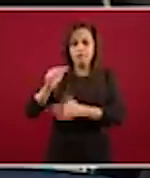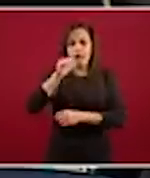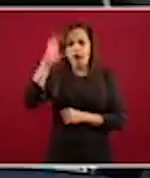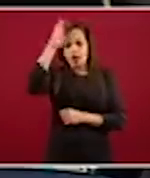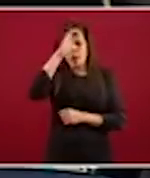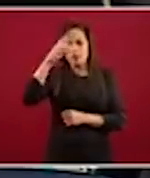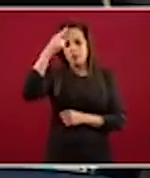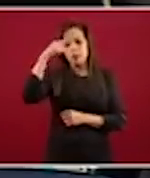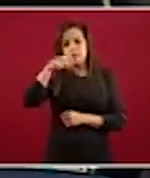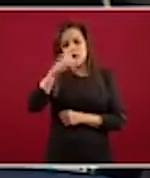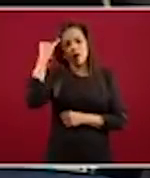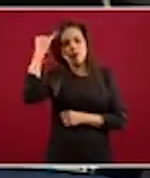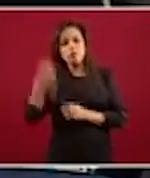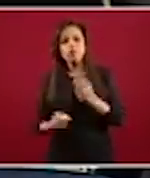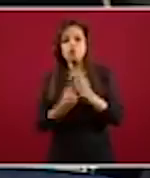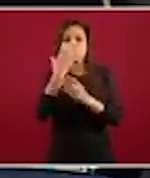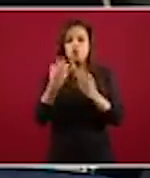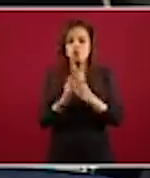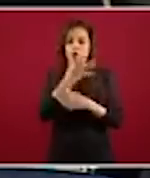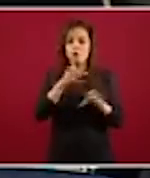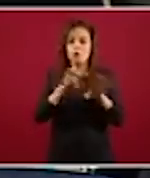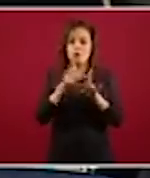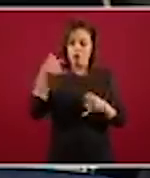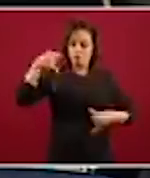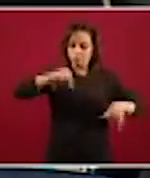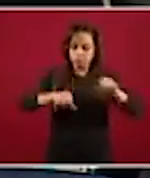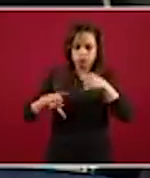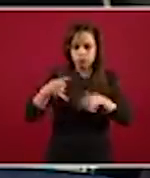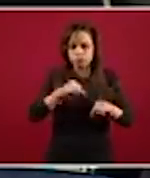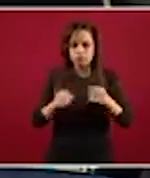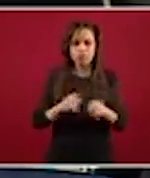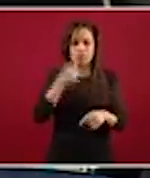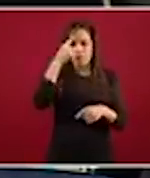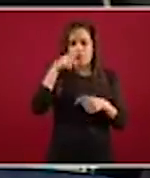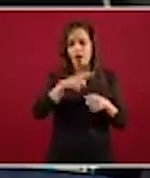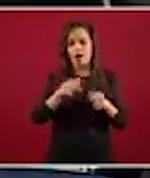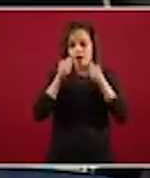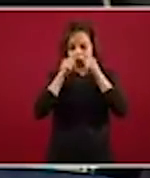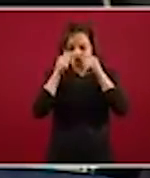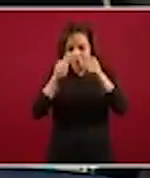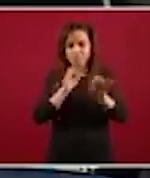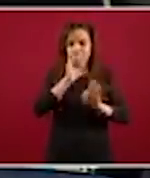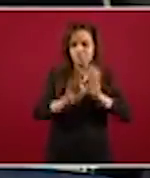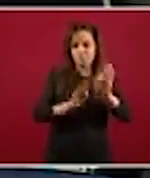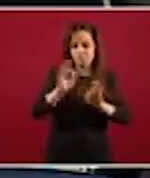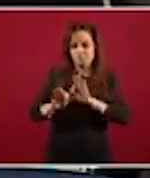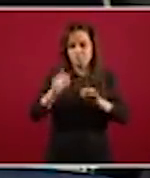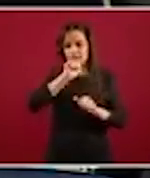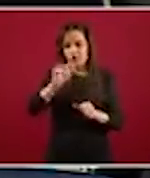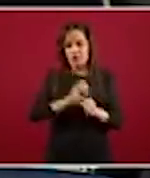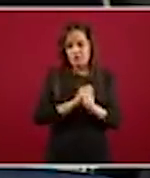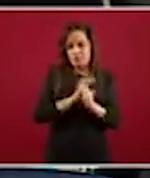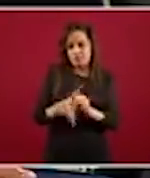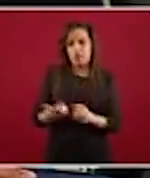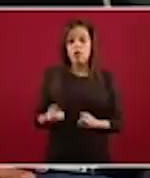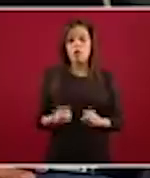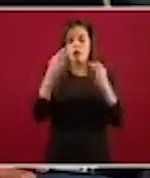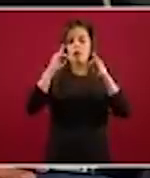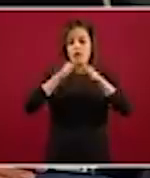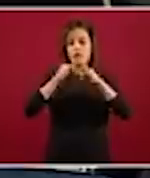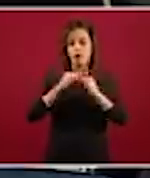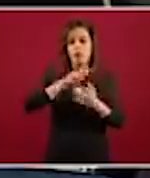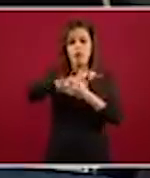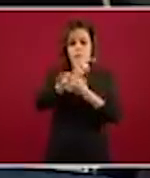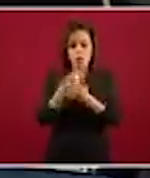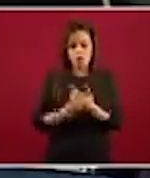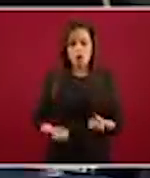las innovaciones, para buscar los tratamientos contra el coronavirus y qué instituciones lo están haciendo, cuántos programas, cuántos protocolos de